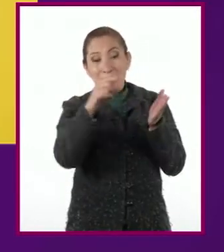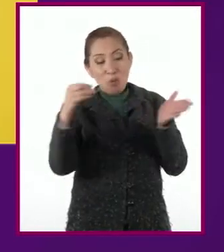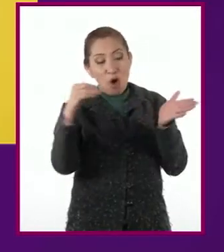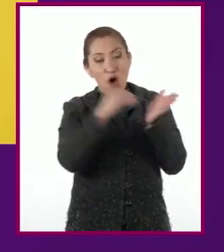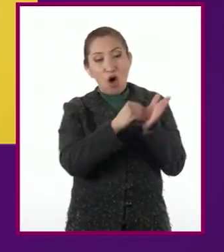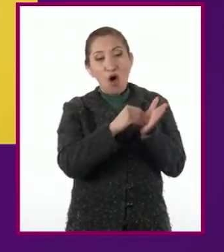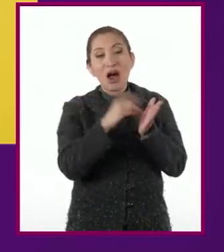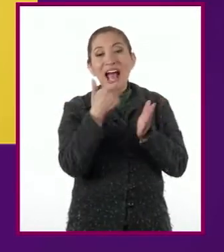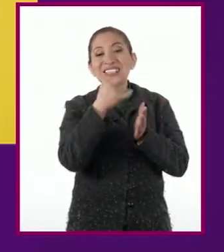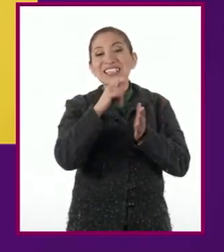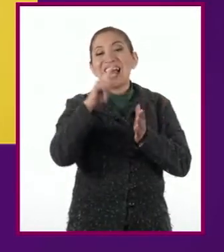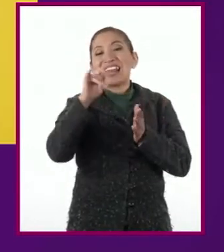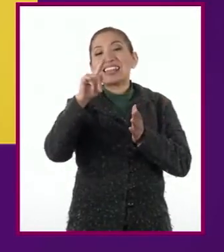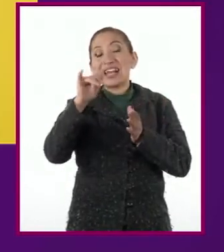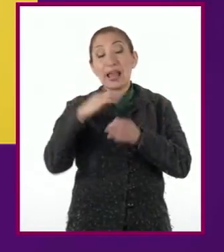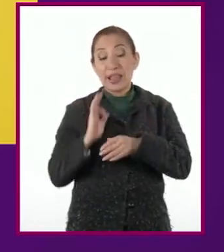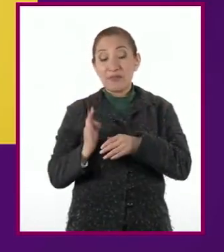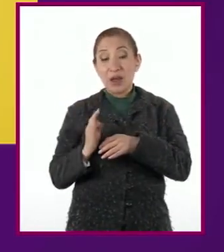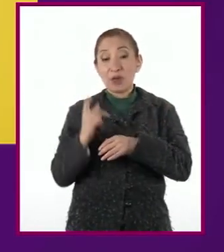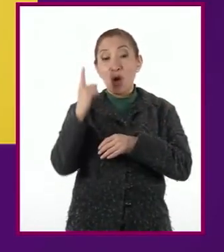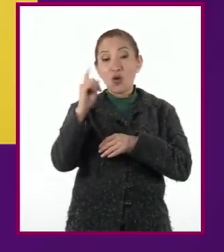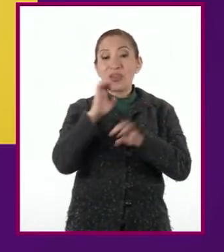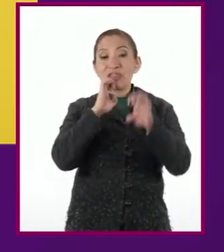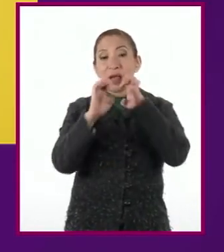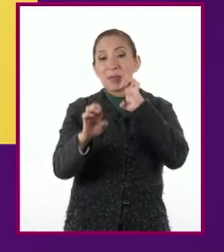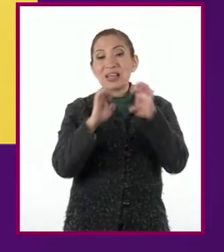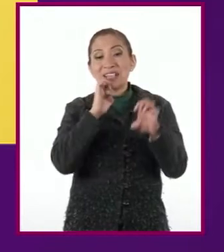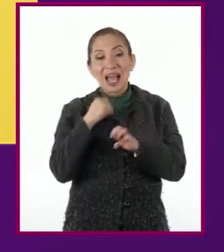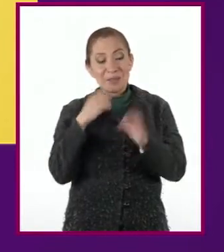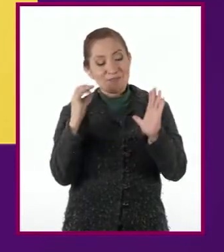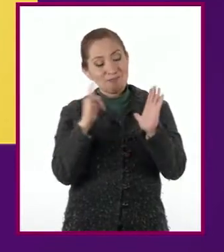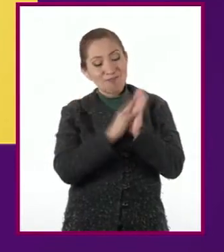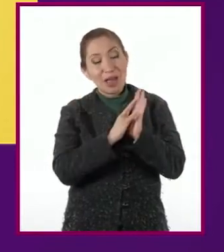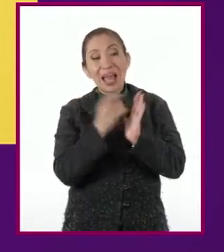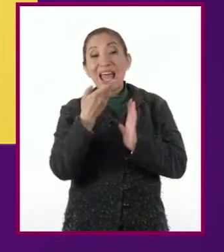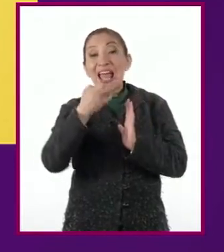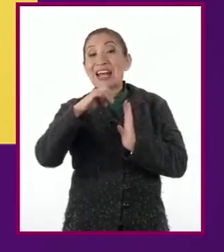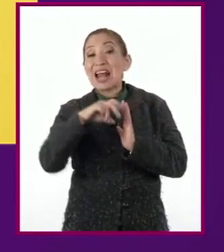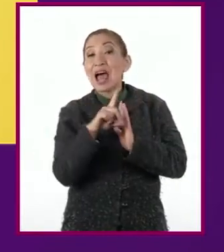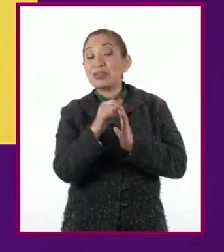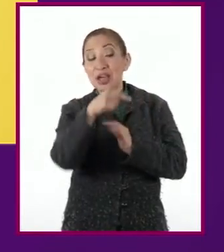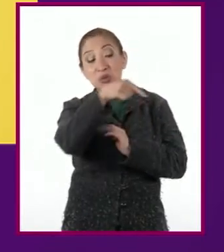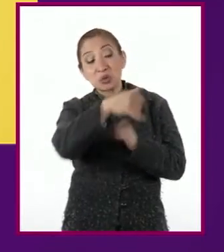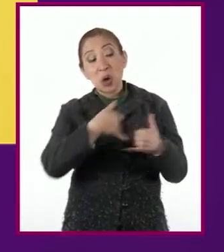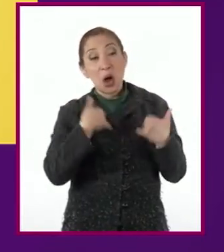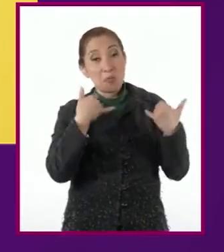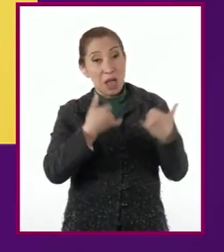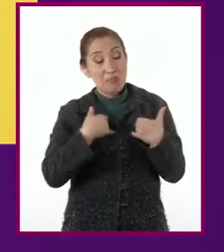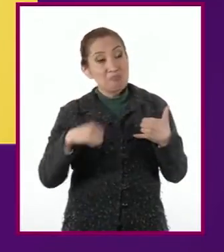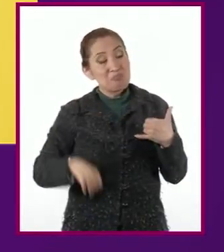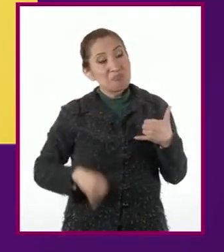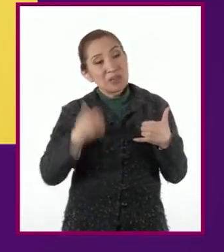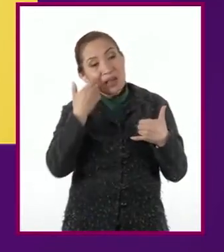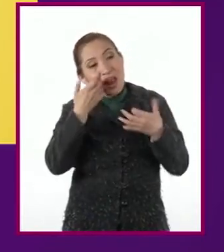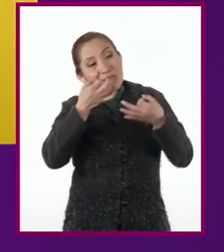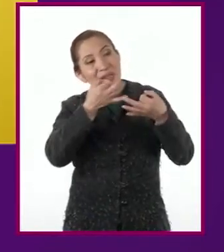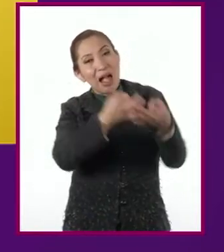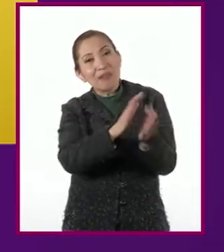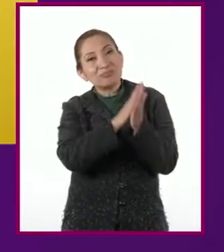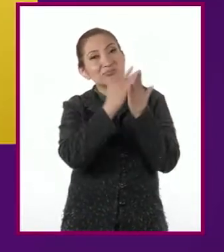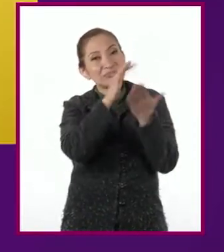en la Gaceta Literaria y en febrero una entrevista en Estampa. Hernández fue un joven interesado por la